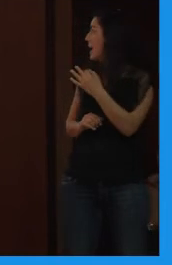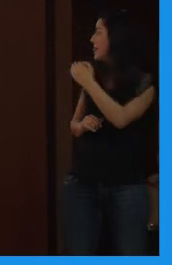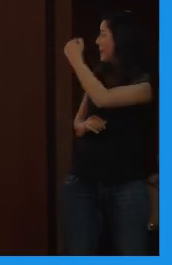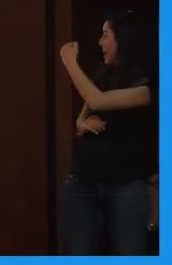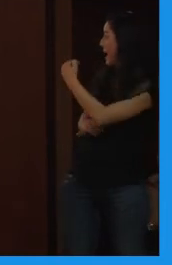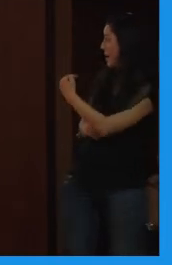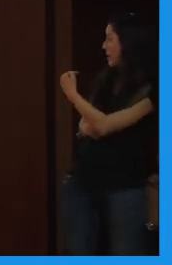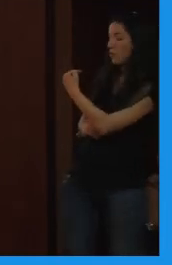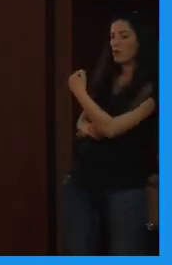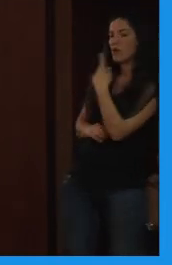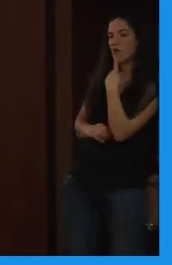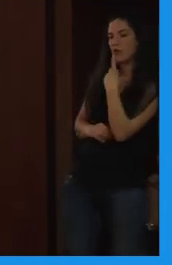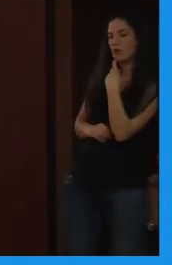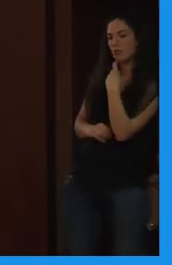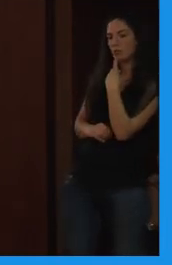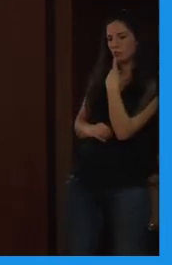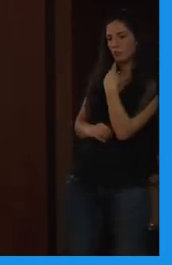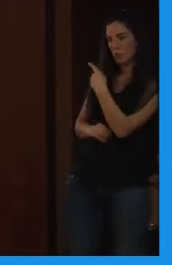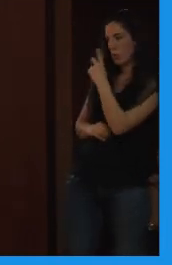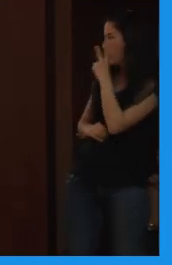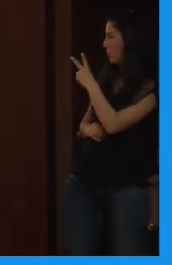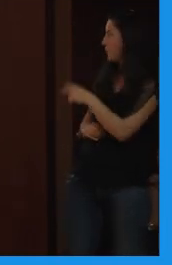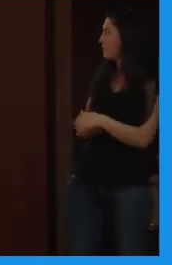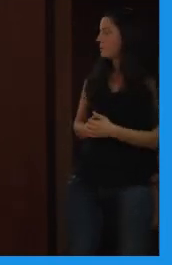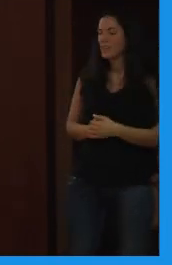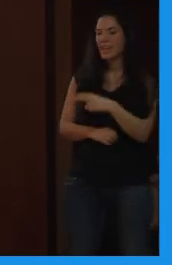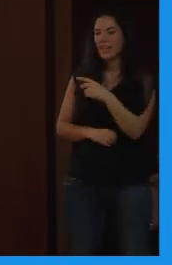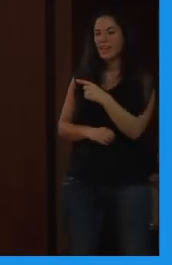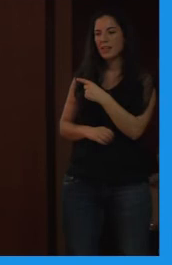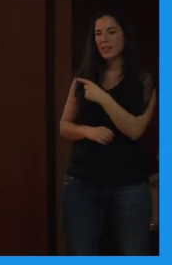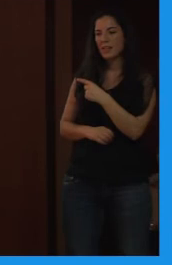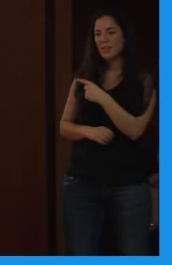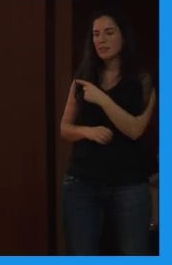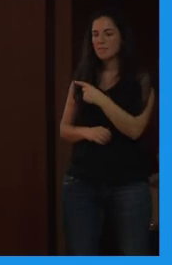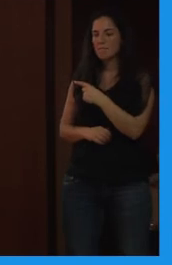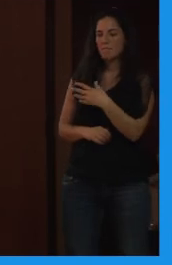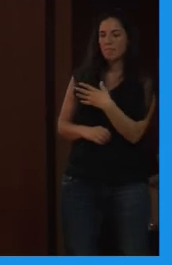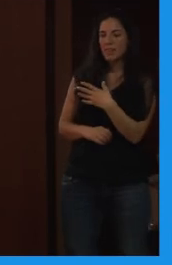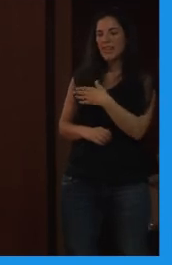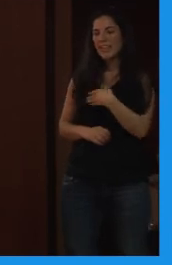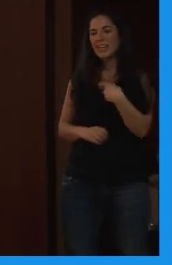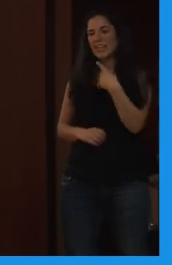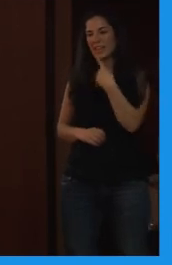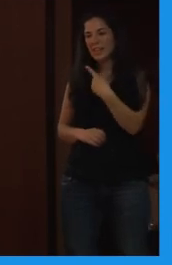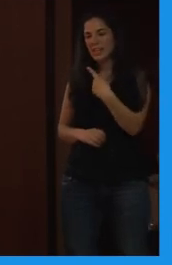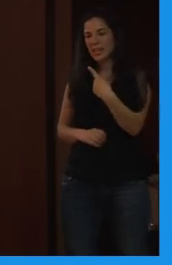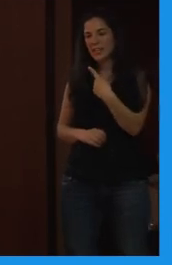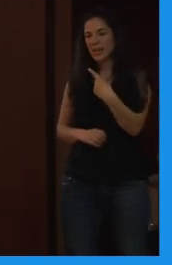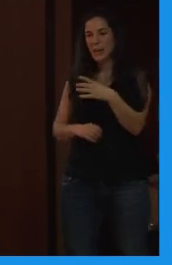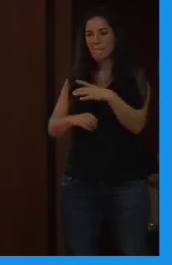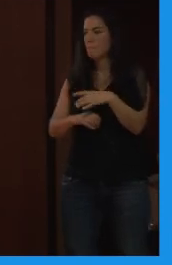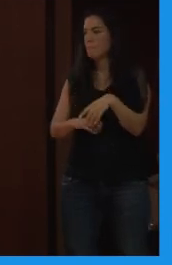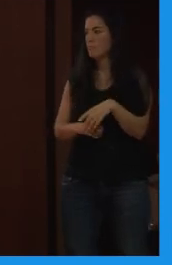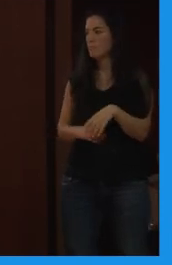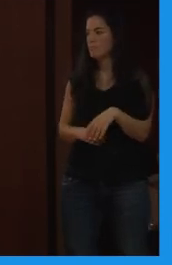hipotiroidismo subclínico lo dice el término, subclínico, no da clínica. Luego se vieron